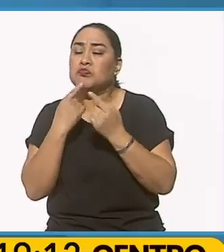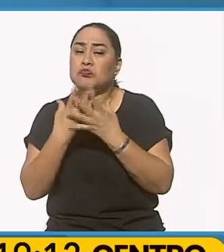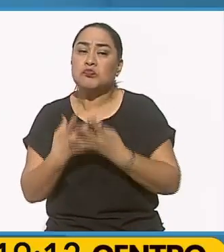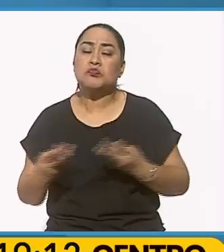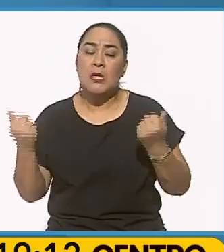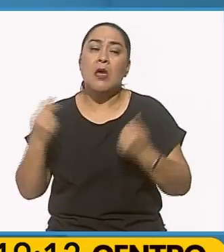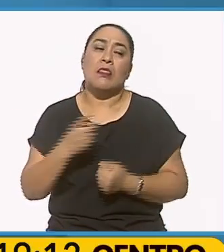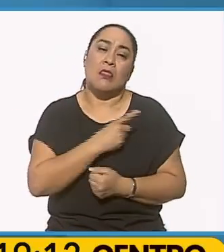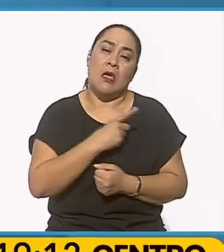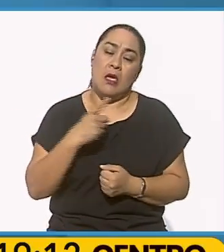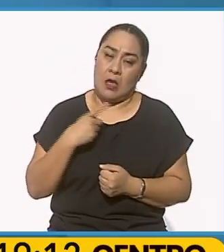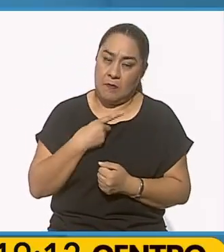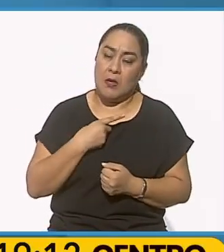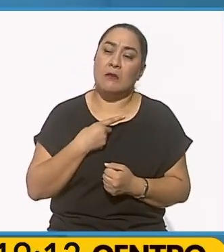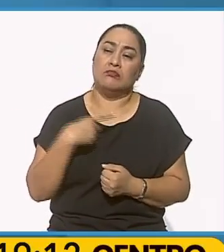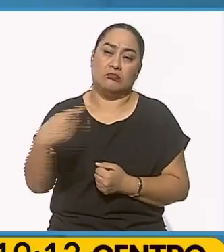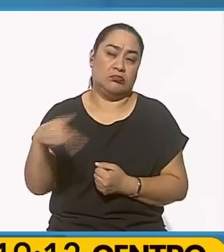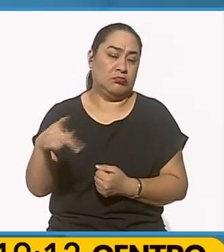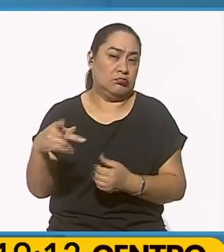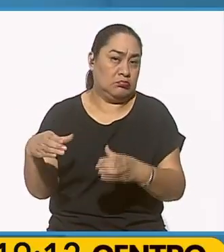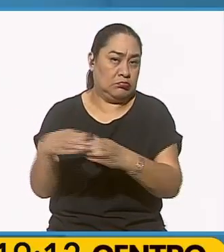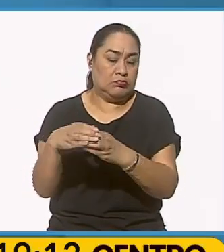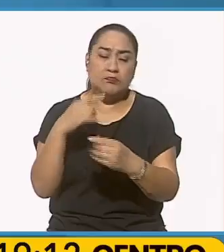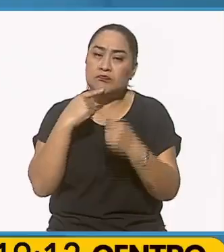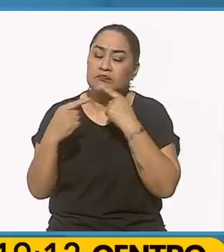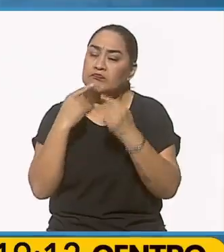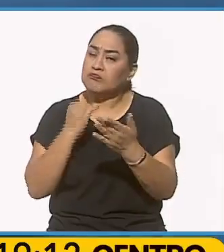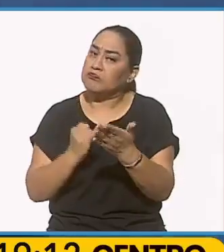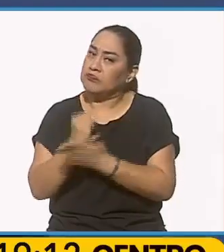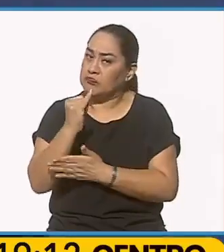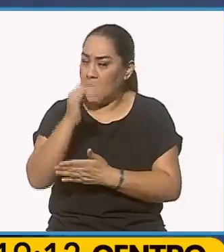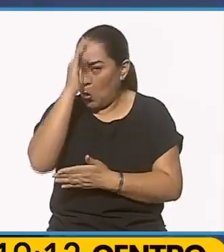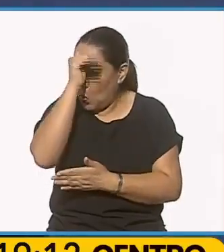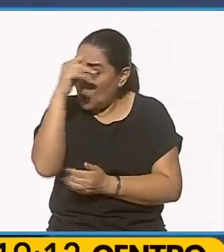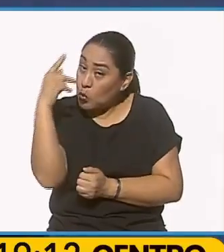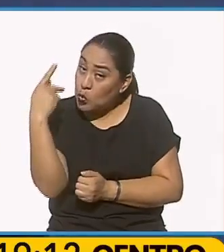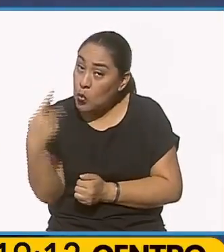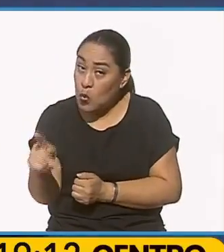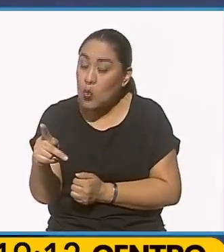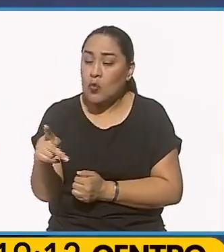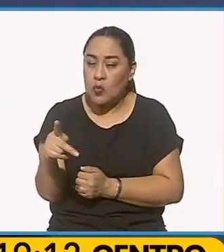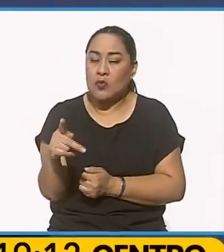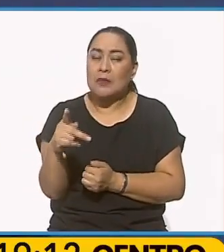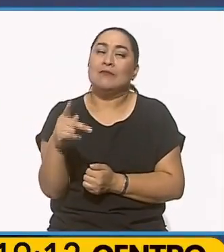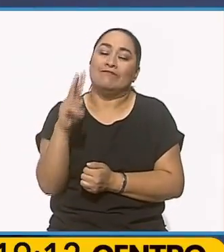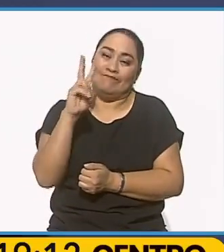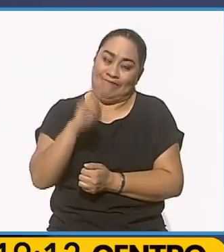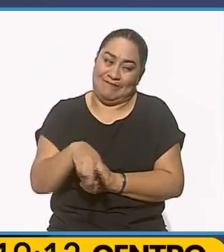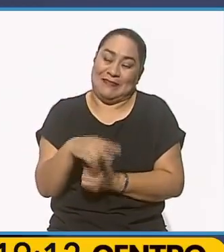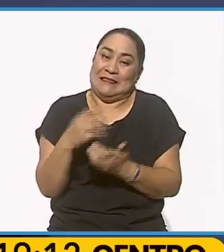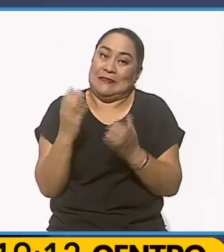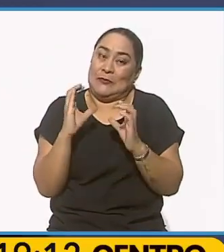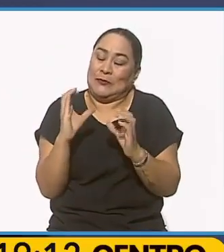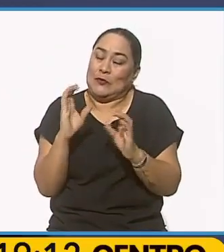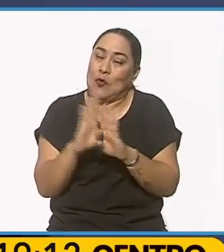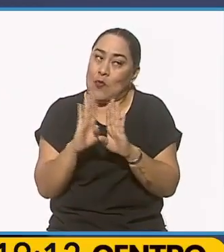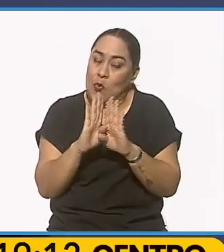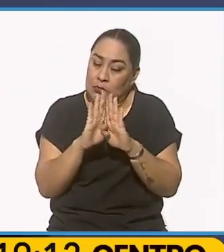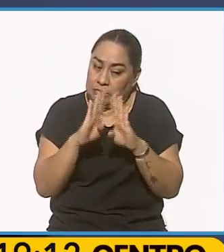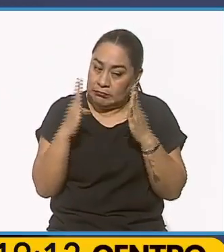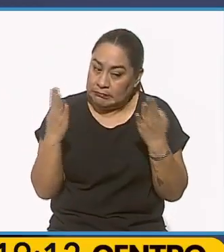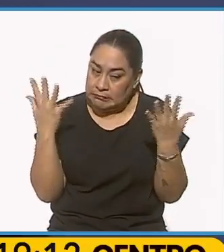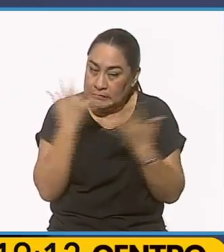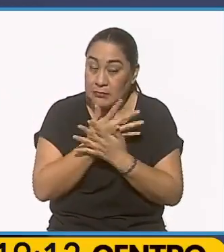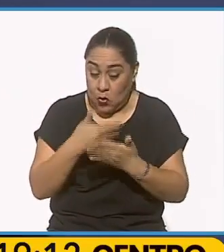ser una solución nacional soberana y autodeterminada. Es realmente abrir una caja de Pandora muy peligrosa, plantear que en pleno